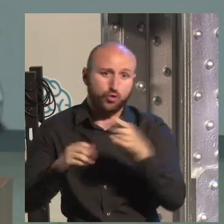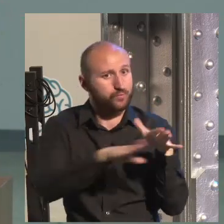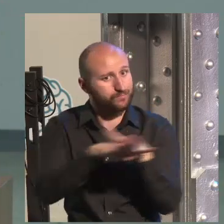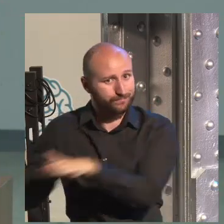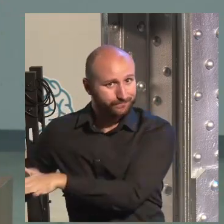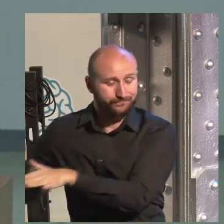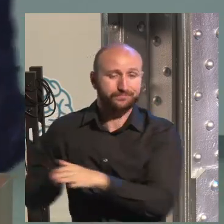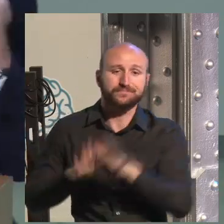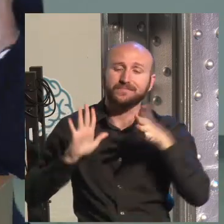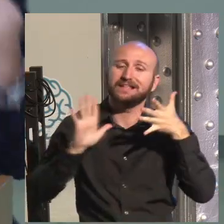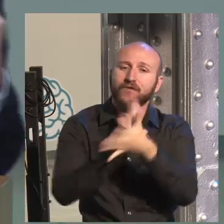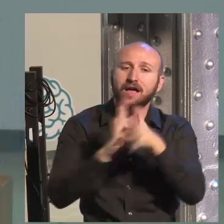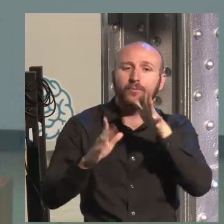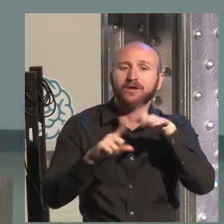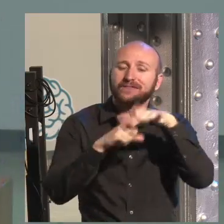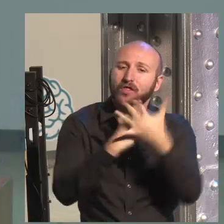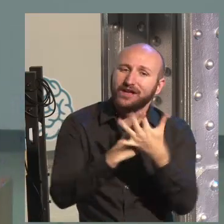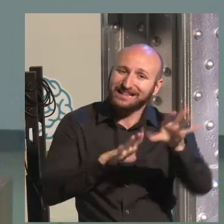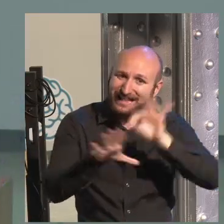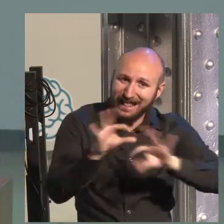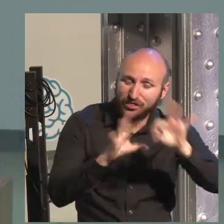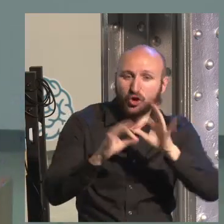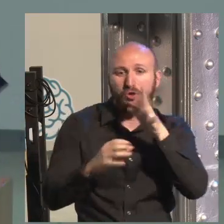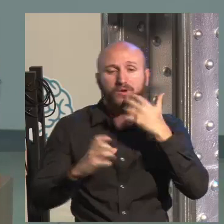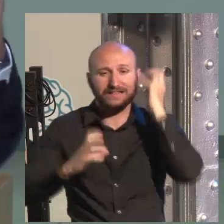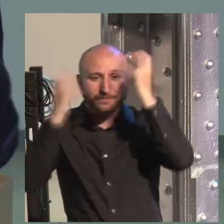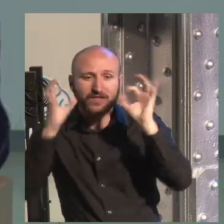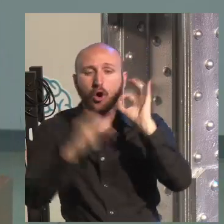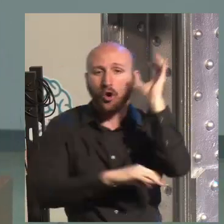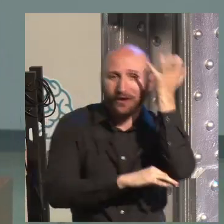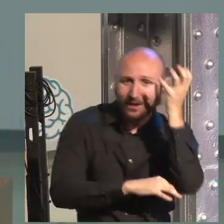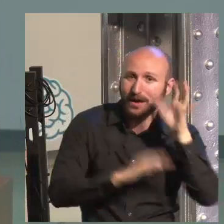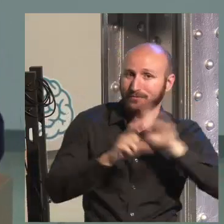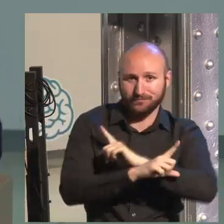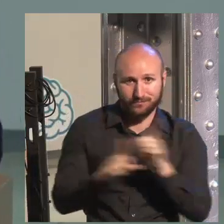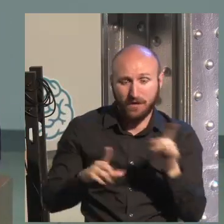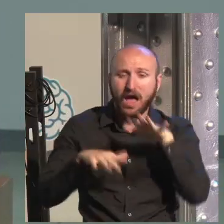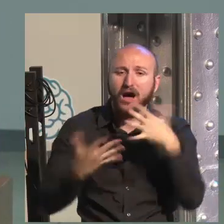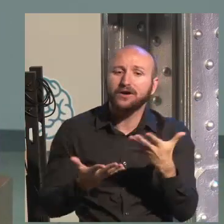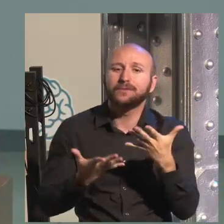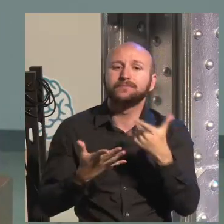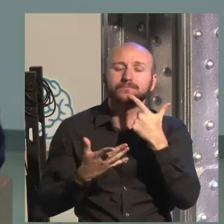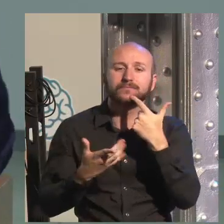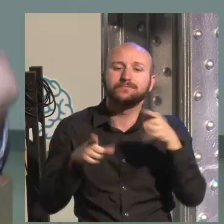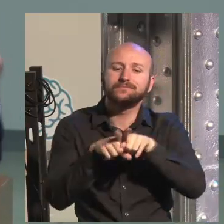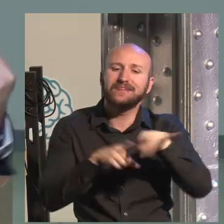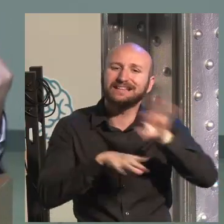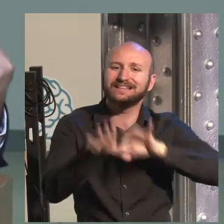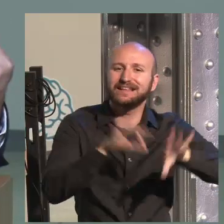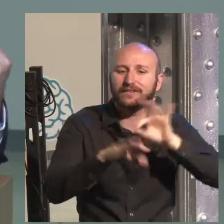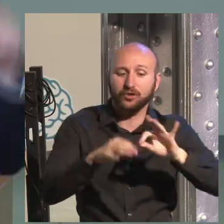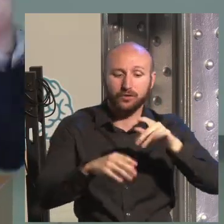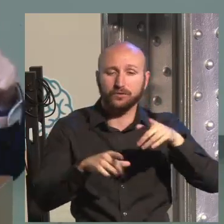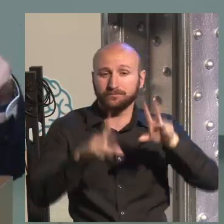los factores de selección no son las otras especies ni el clima. Entonces, ¿qué es lo que ejerce la presión de selección sobre